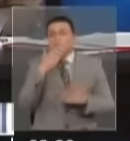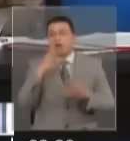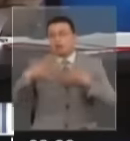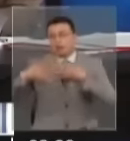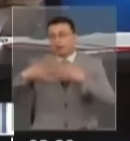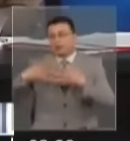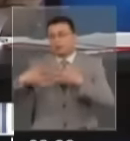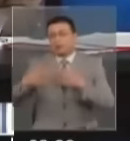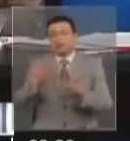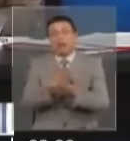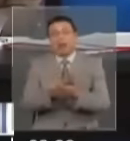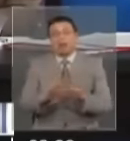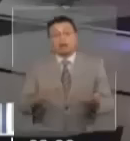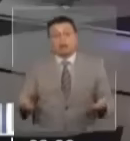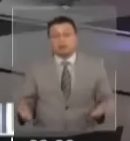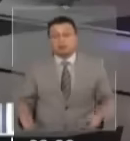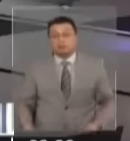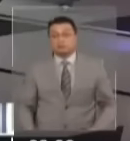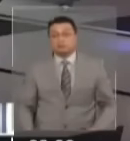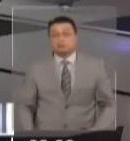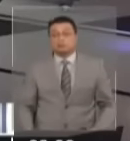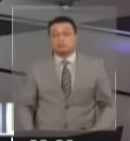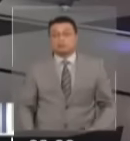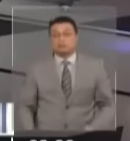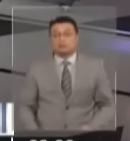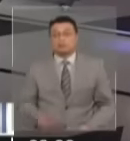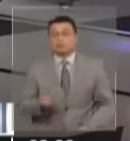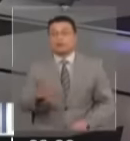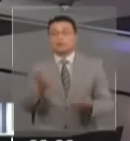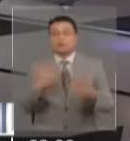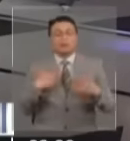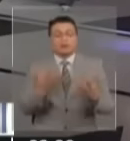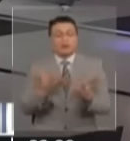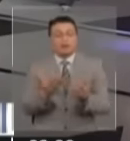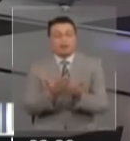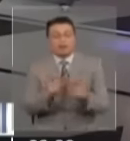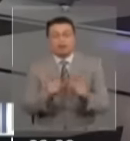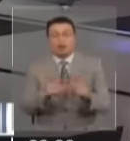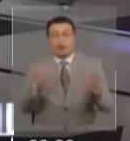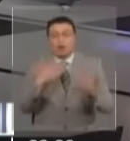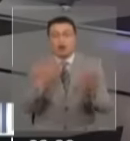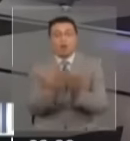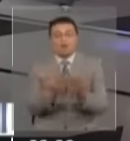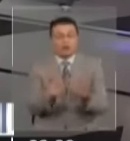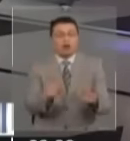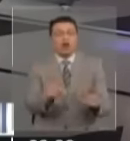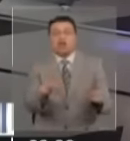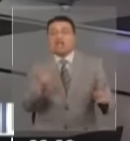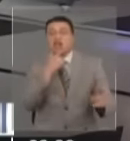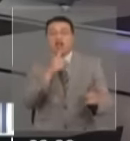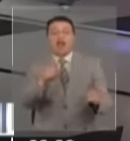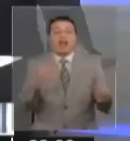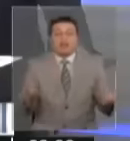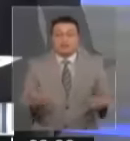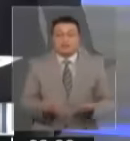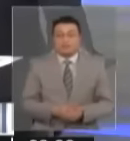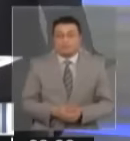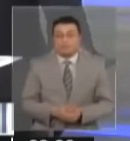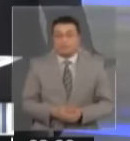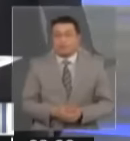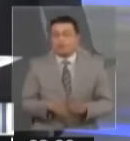¿No es más transparente que sea gratis? Ya, pero estamos preguntando por el lucro. La educación, sí, pero es que otro entonces tema. Nadie Cristian, te va a educar. Cristian, ¿nadie se va a querer tener un delito de lucro en la universidad, sí o no? Sí, debe